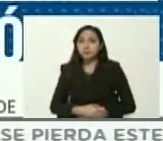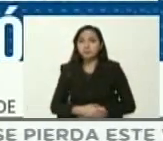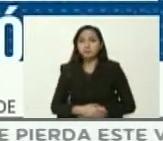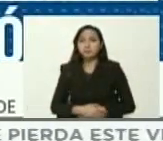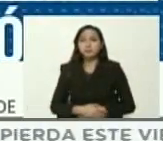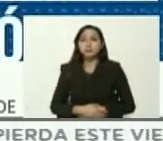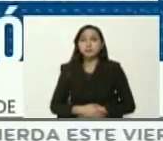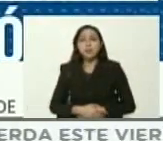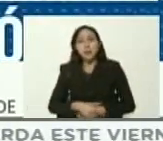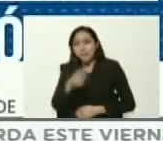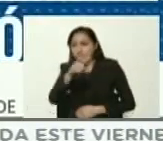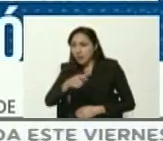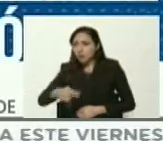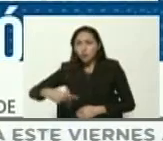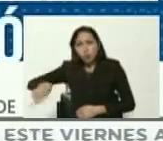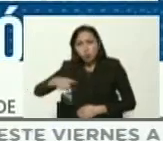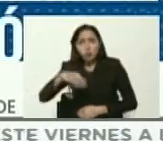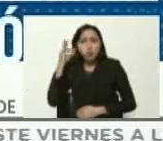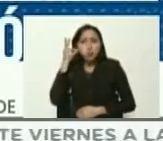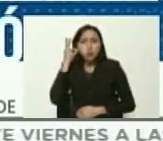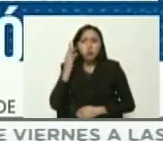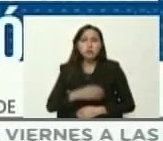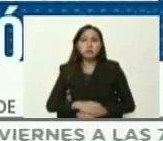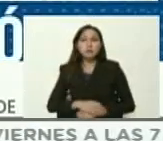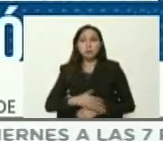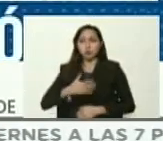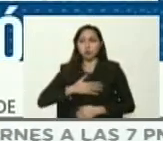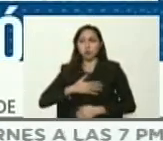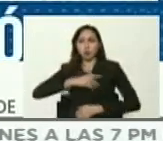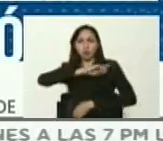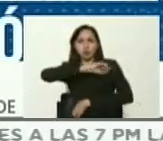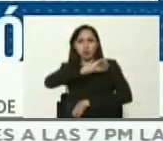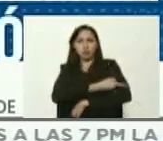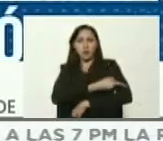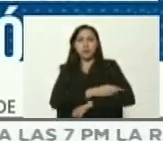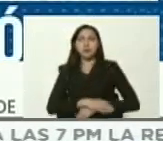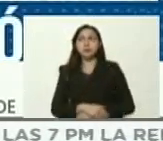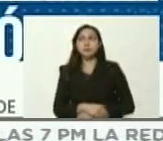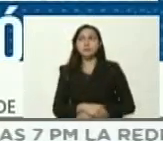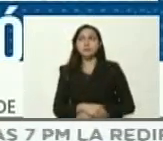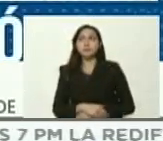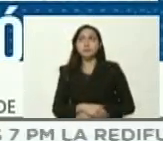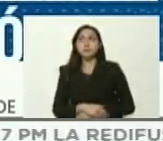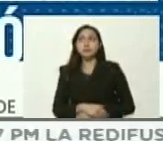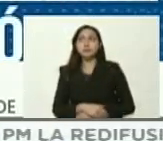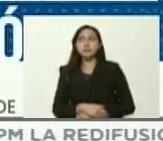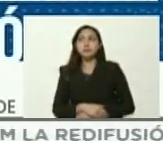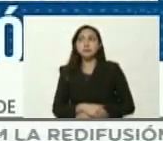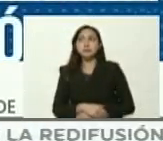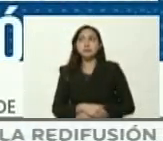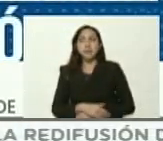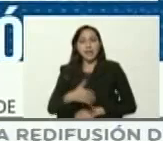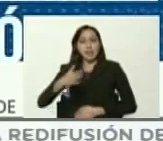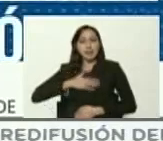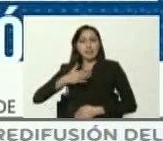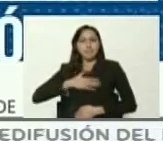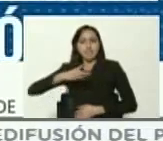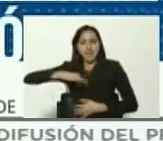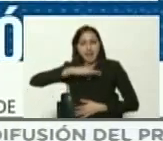en gente como ustedes, de ahí saco la fuerza para tener